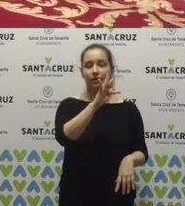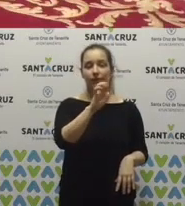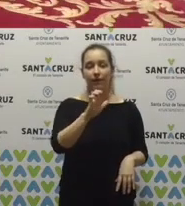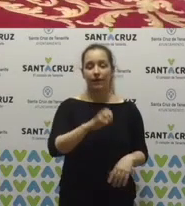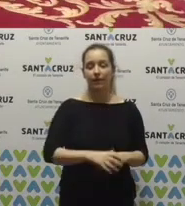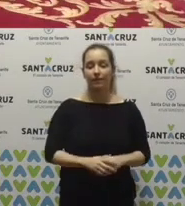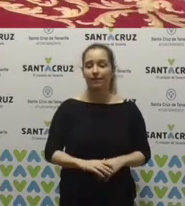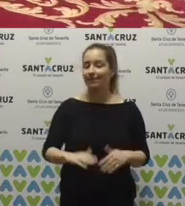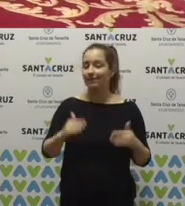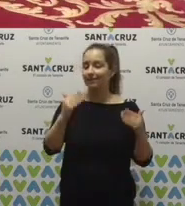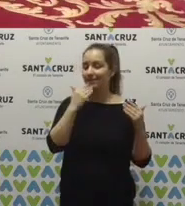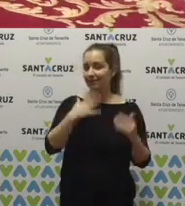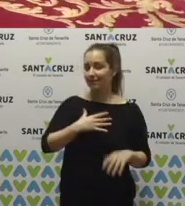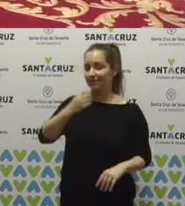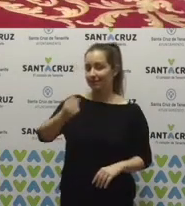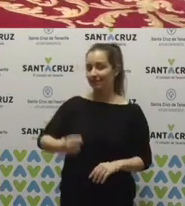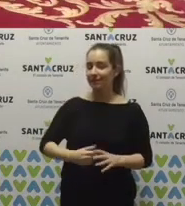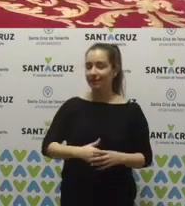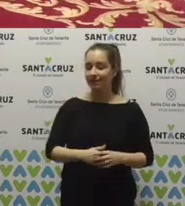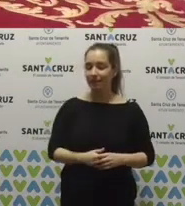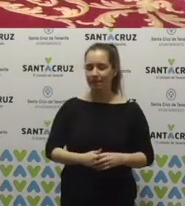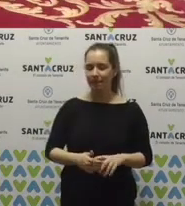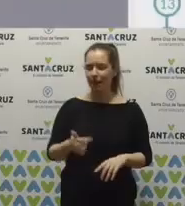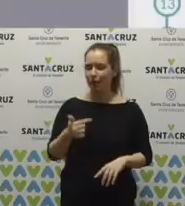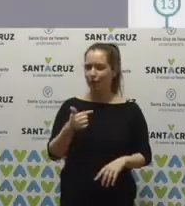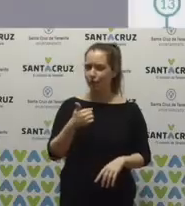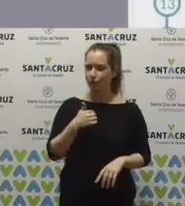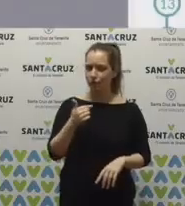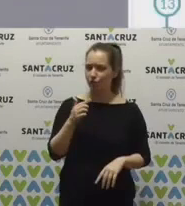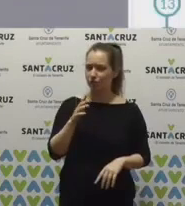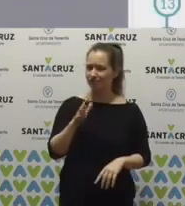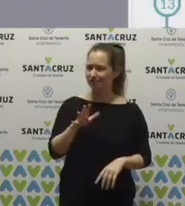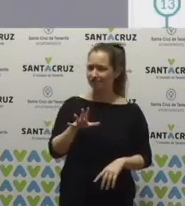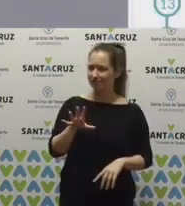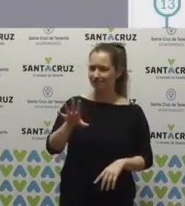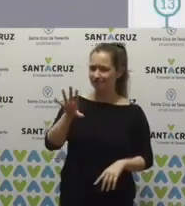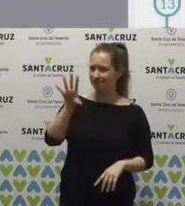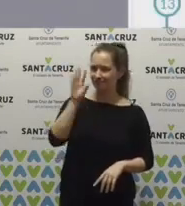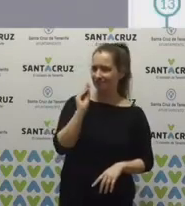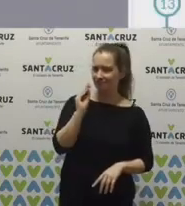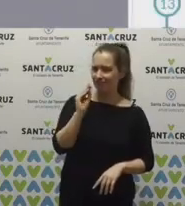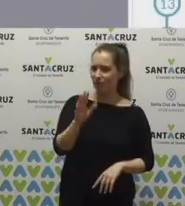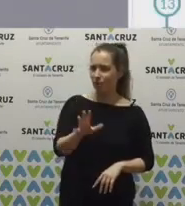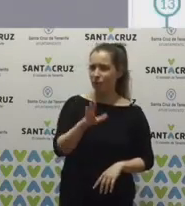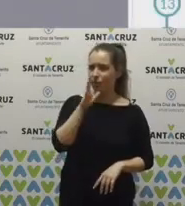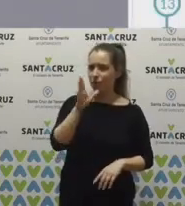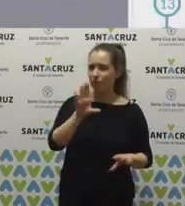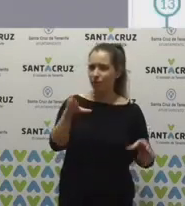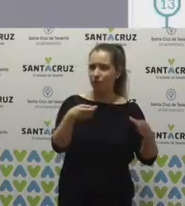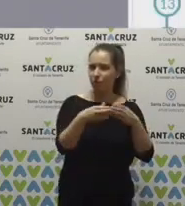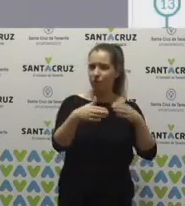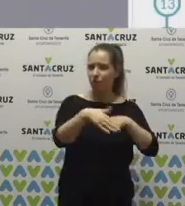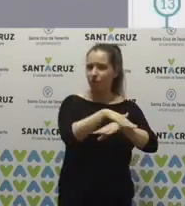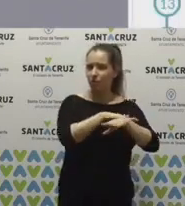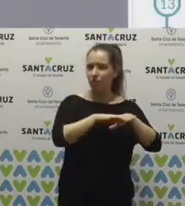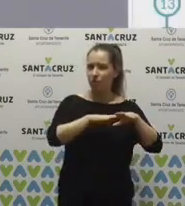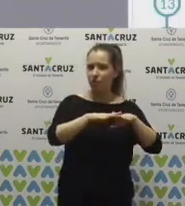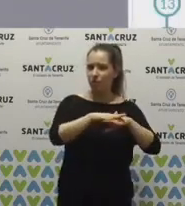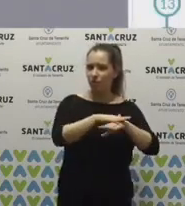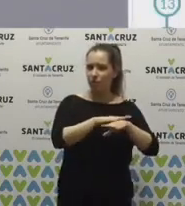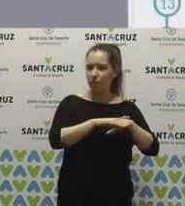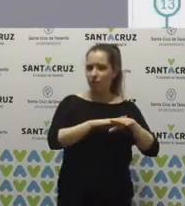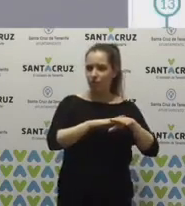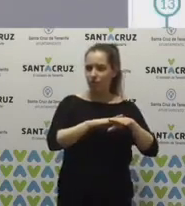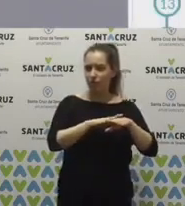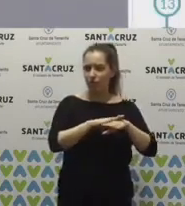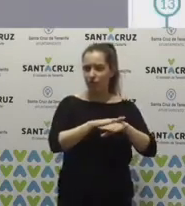al de ella la verdad que yo no termino de entender porque el grupo de gobierno y la verdad que no sé muy bien lo que